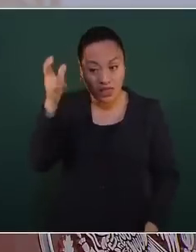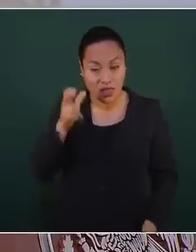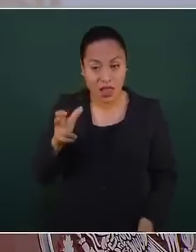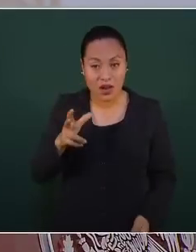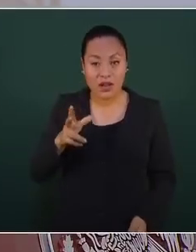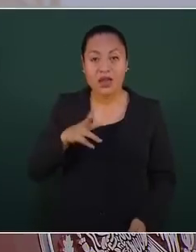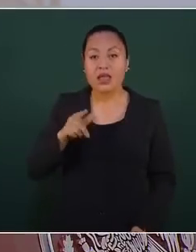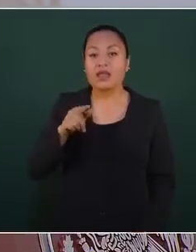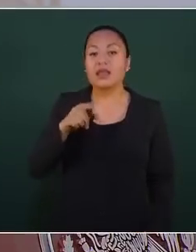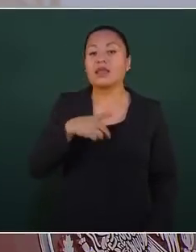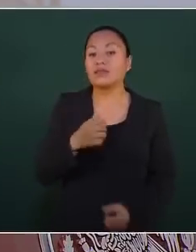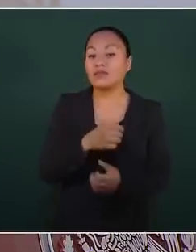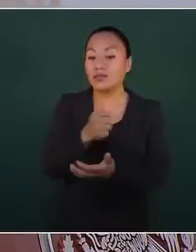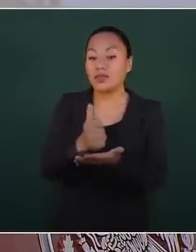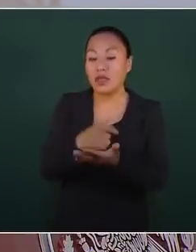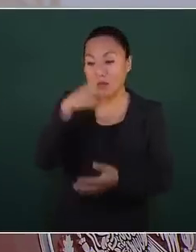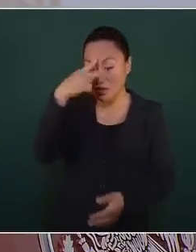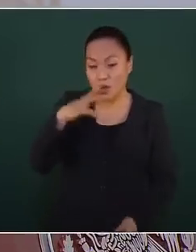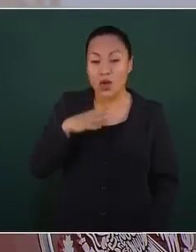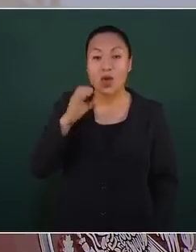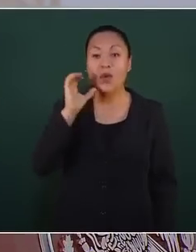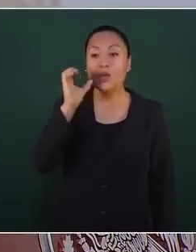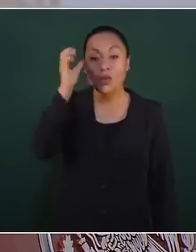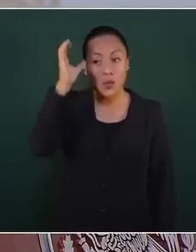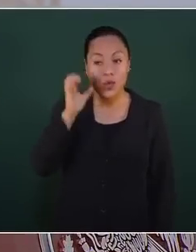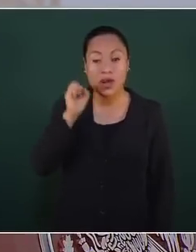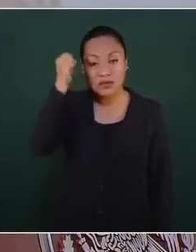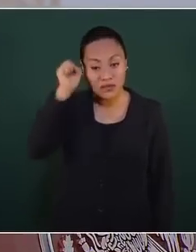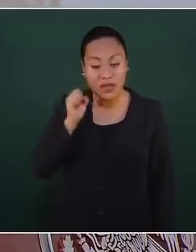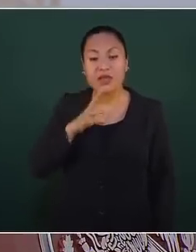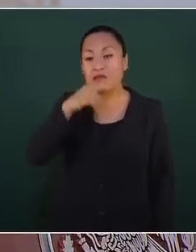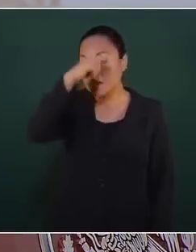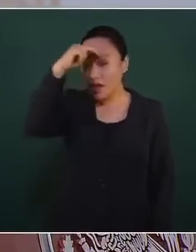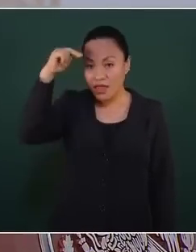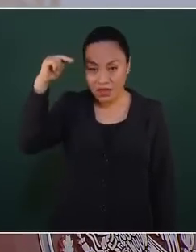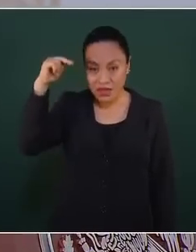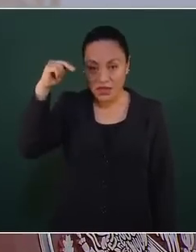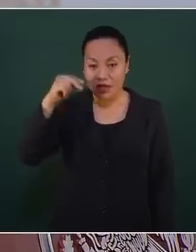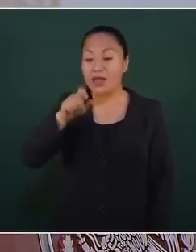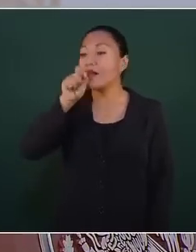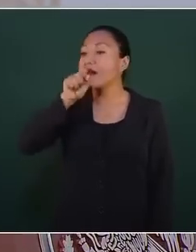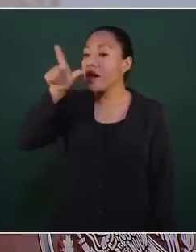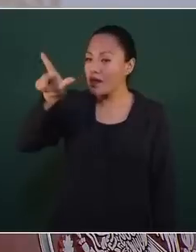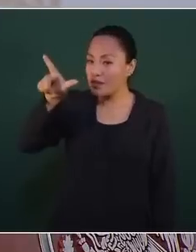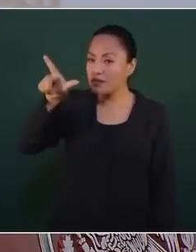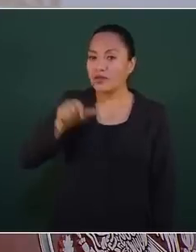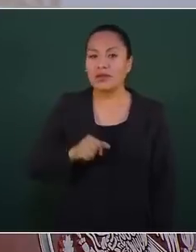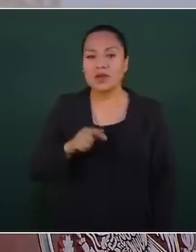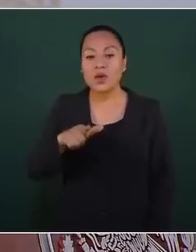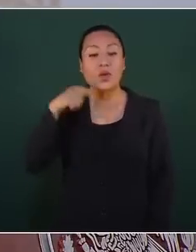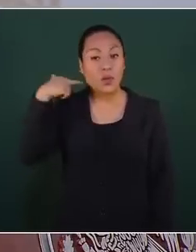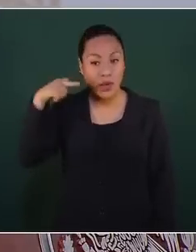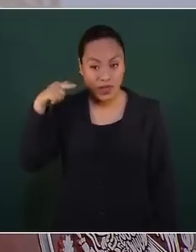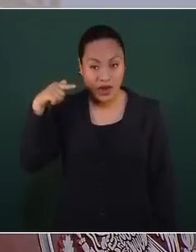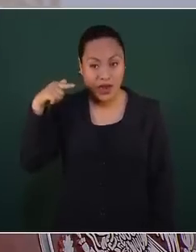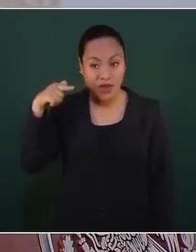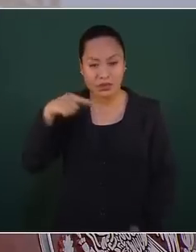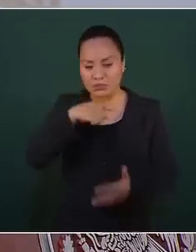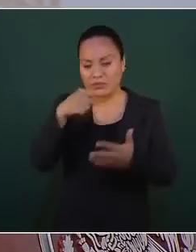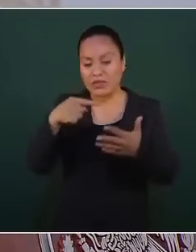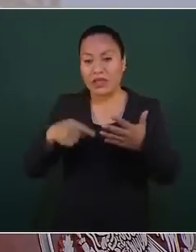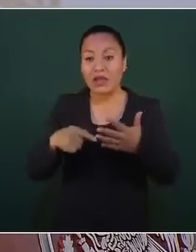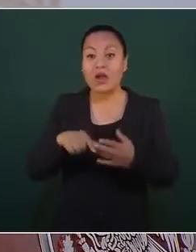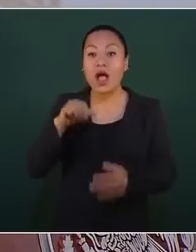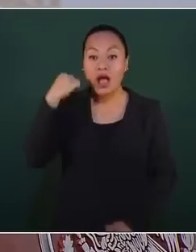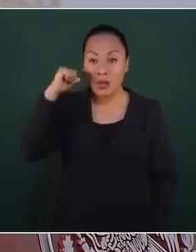en Tlanepantla, Estado de México, en Culiacán, Sinaloa, en Bahía de Banderas, Nayarit, en Jalisco, en Guadalajara, en